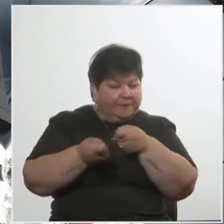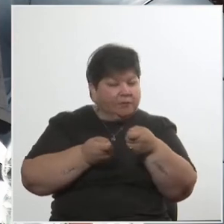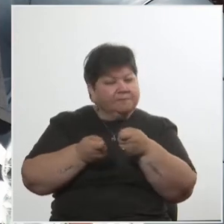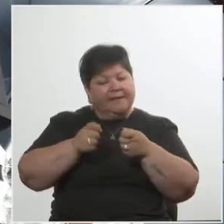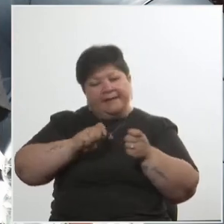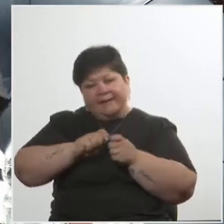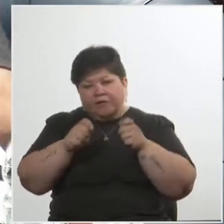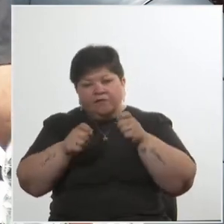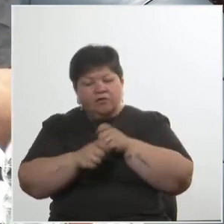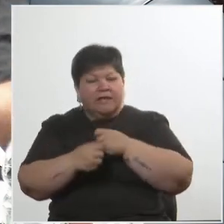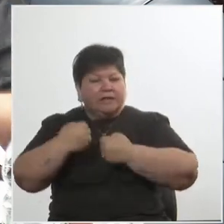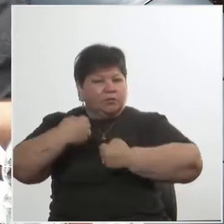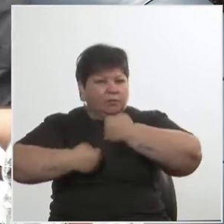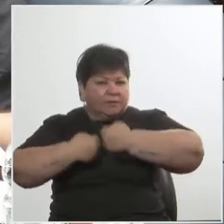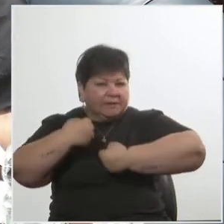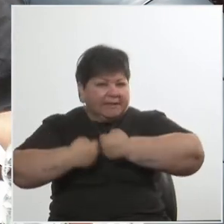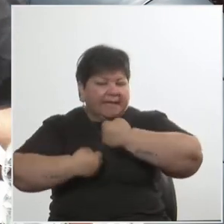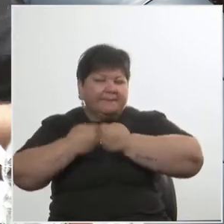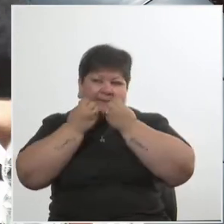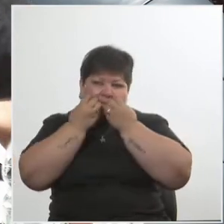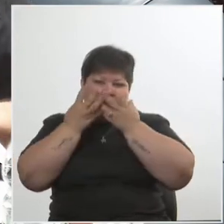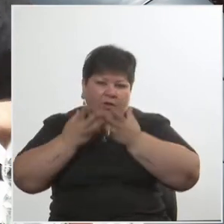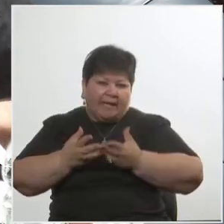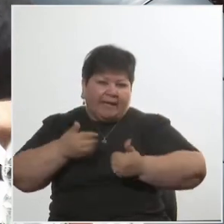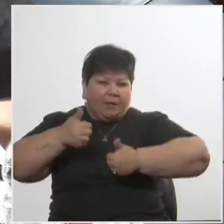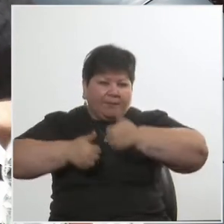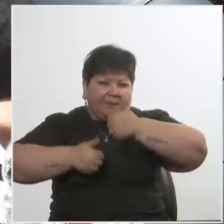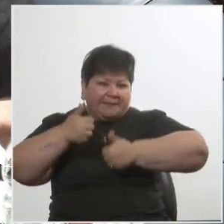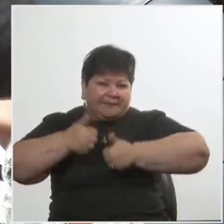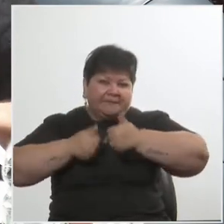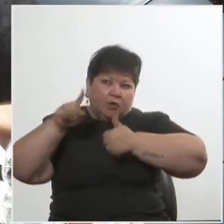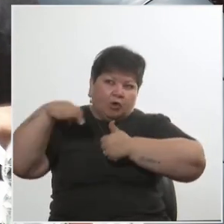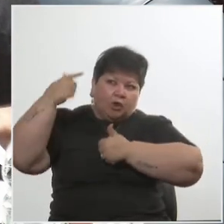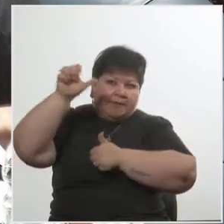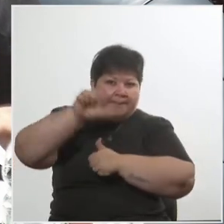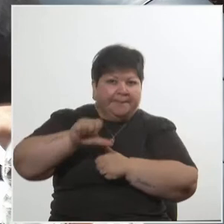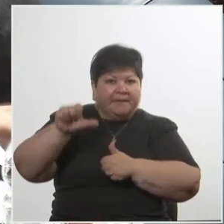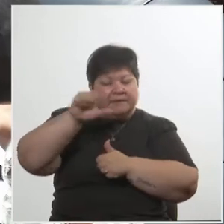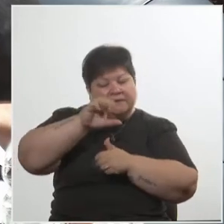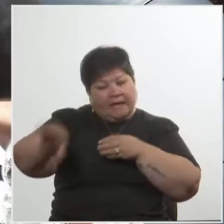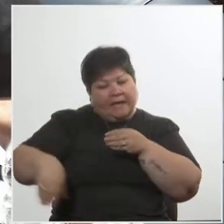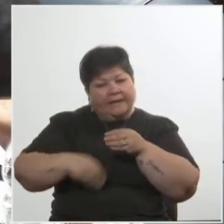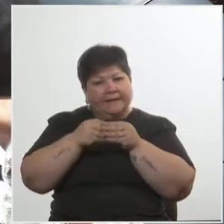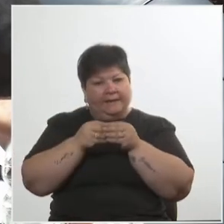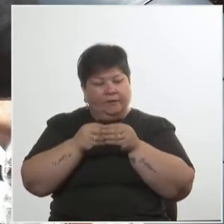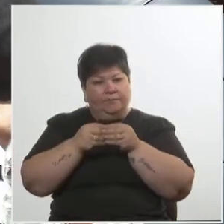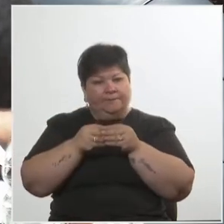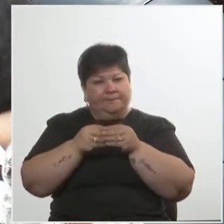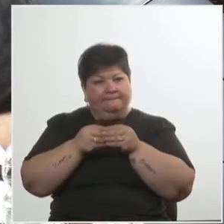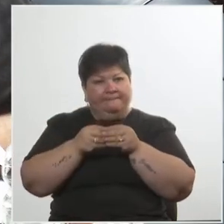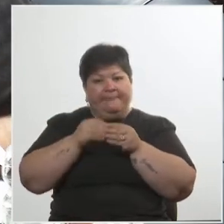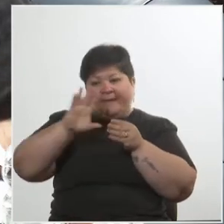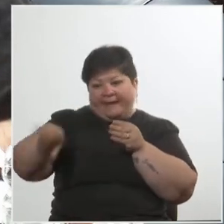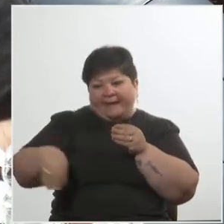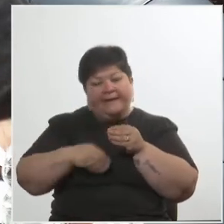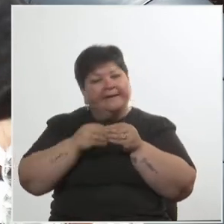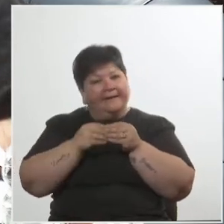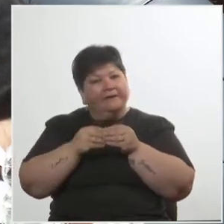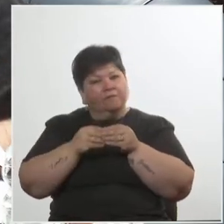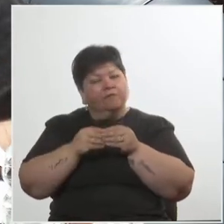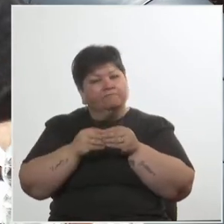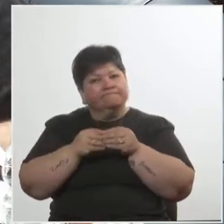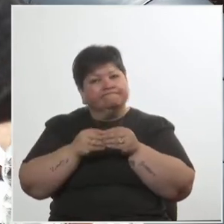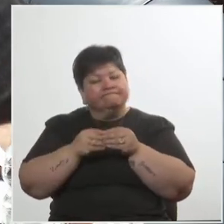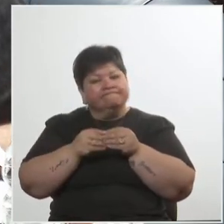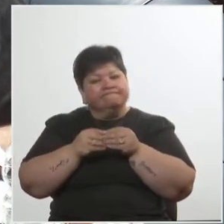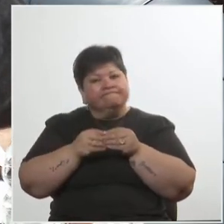Industrial tendientes a la mejora de la competitividad un agregado un agregado que por lo menos marque